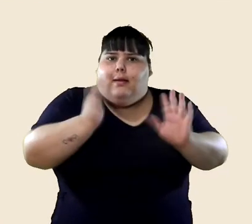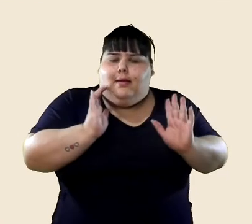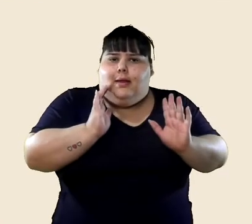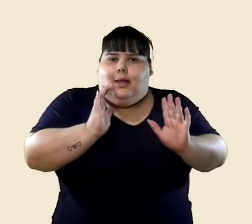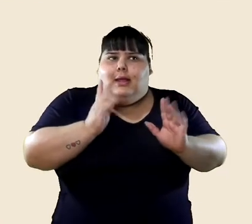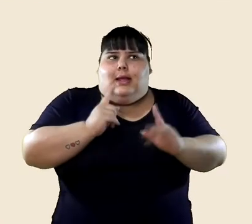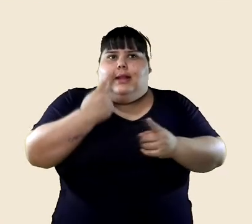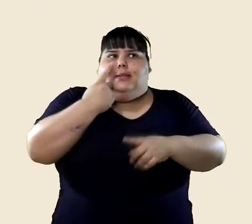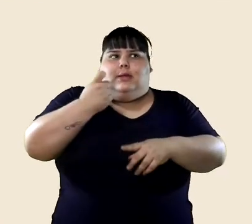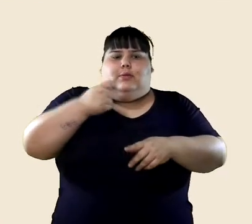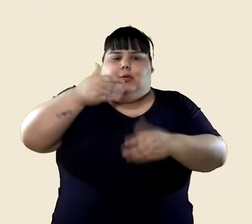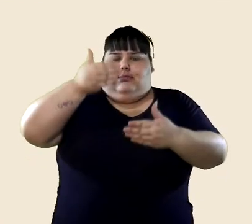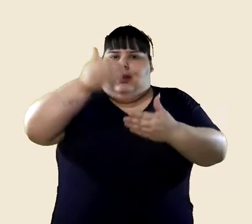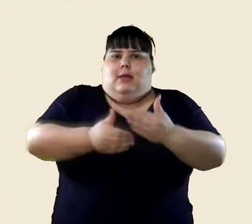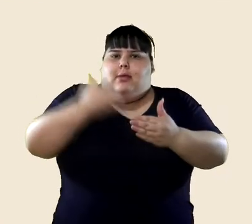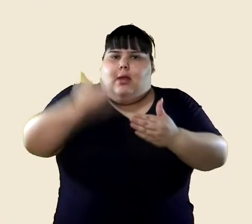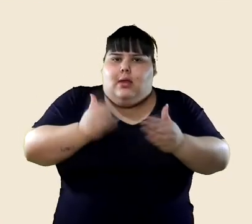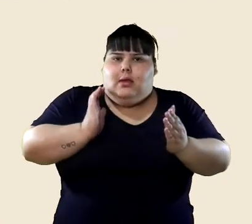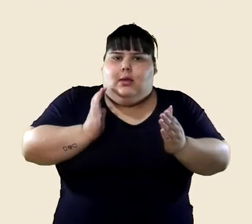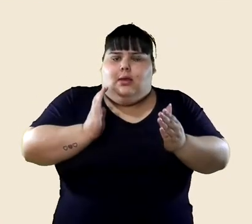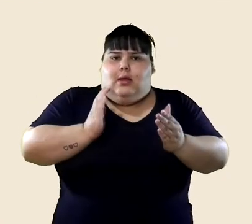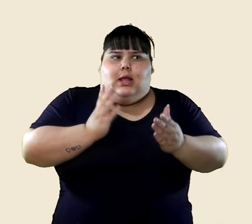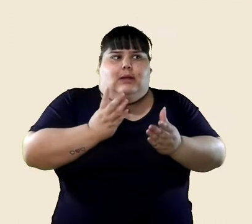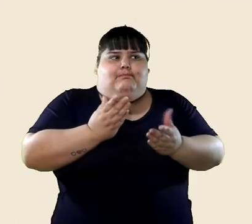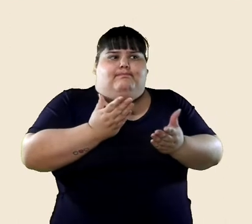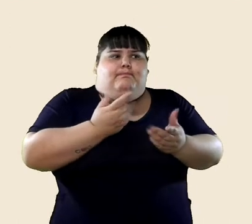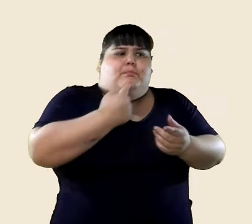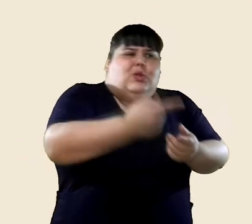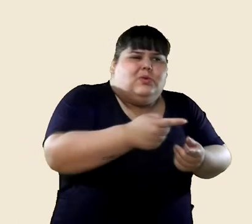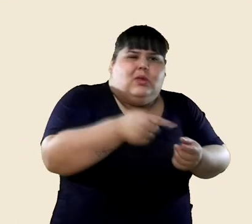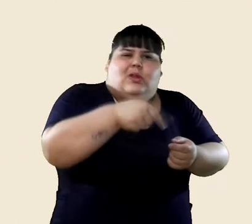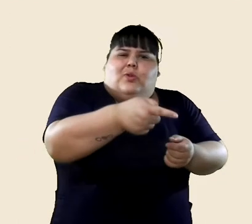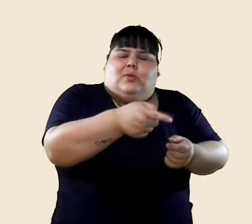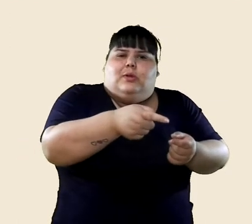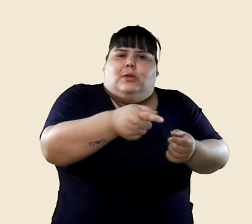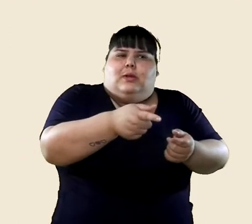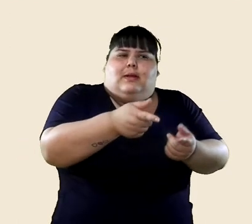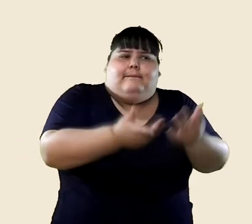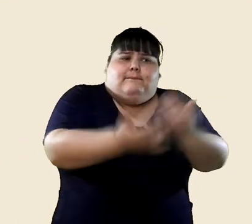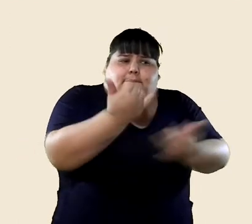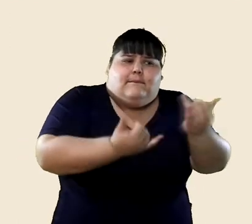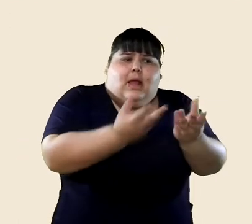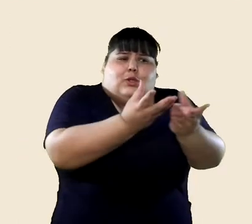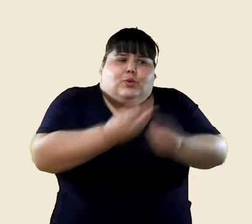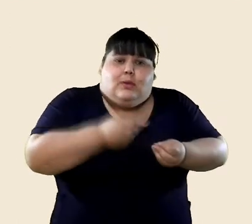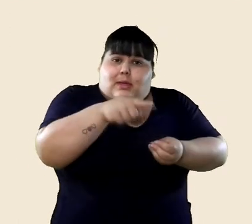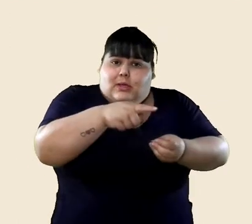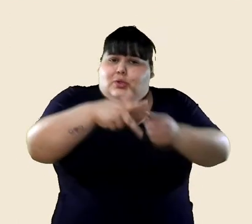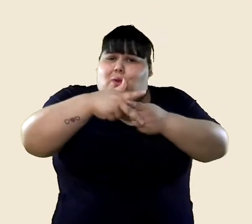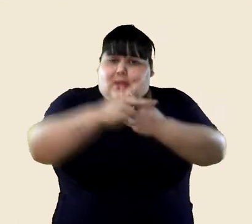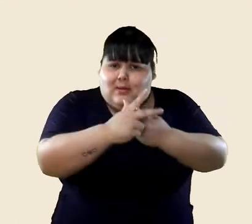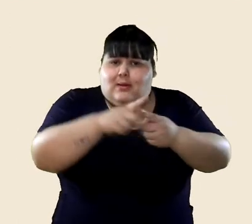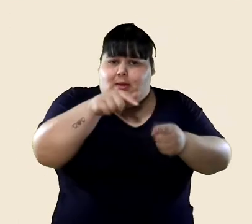un límite, voy a consultar a alguien porque no sé bien por dónde ir, eso también es un gran recurso, es una